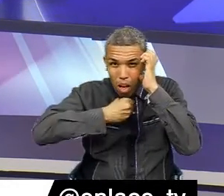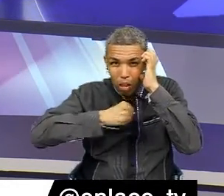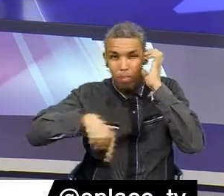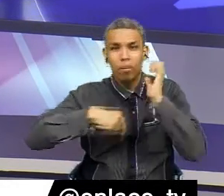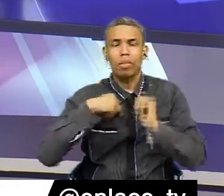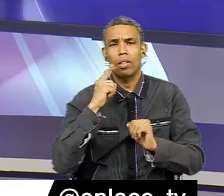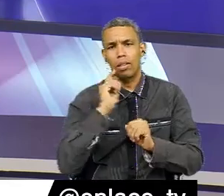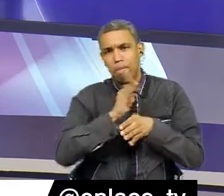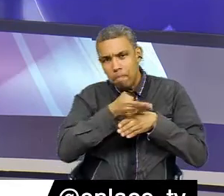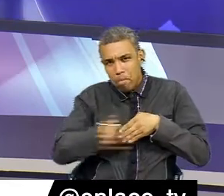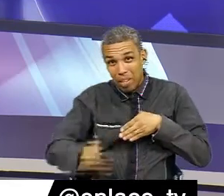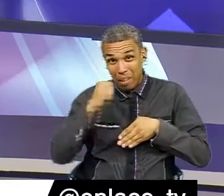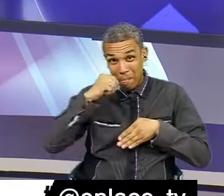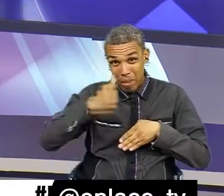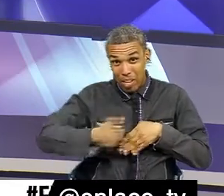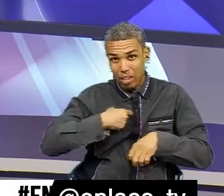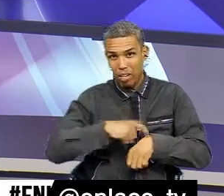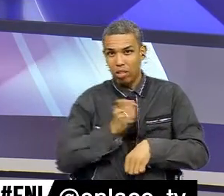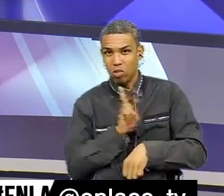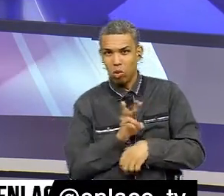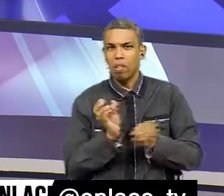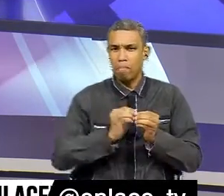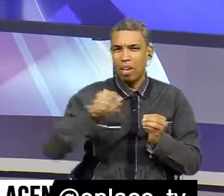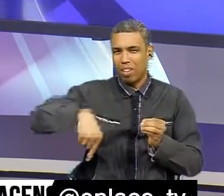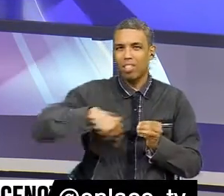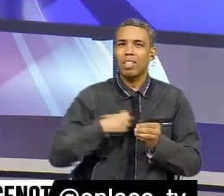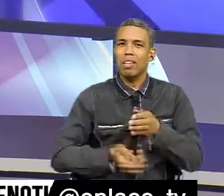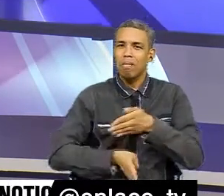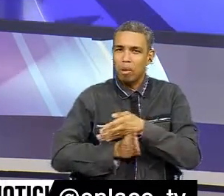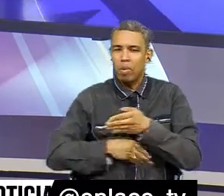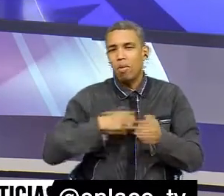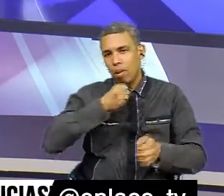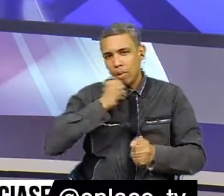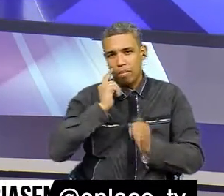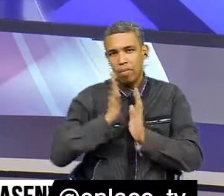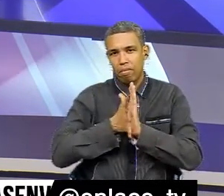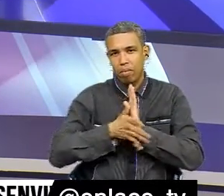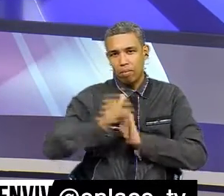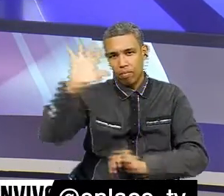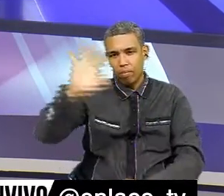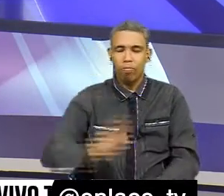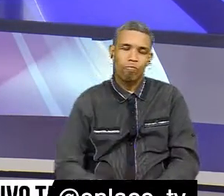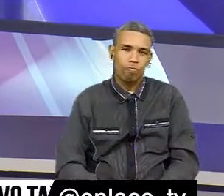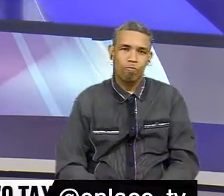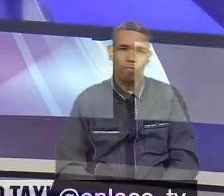de nuevo al mediodía con más de lo que usted quiere ver en Enlace Noticias. Feliz noche para todos.